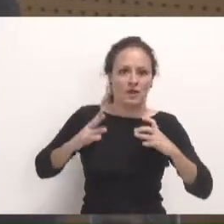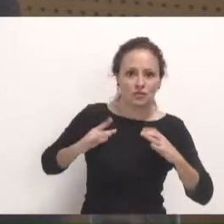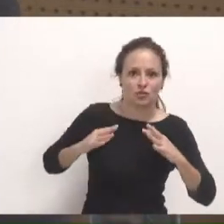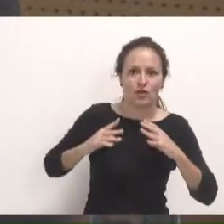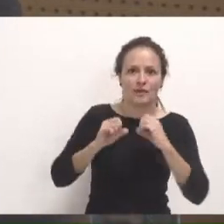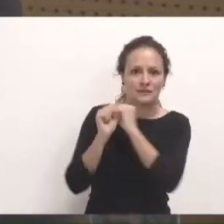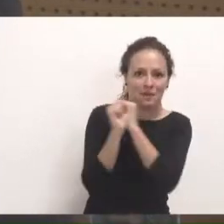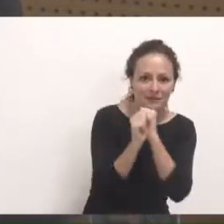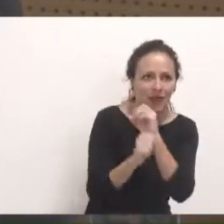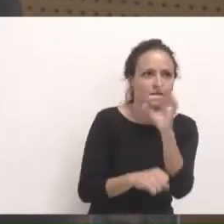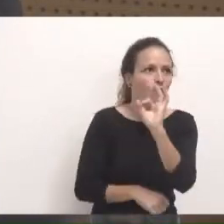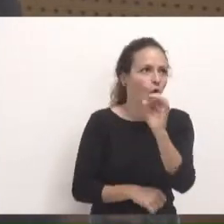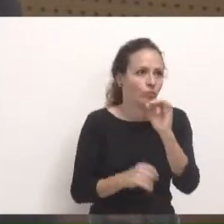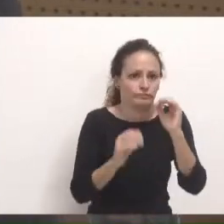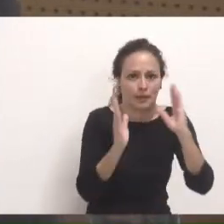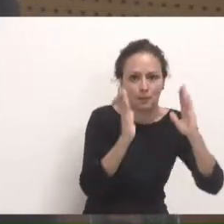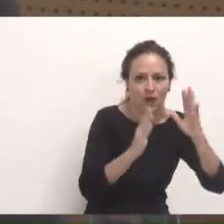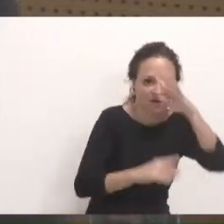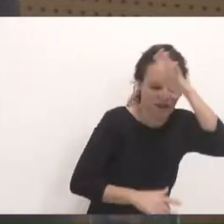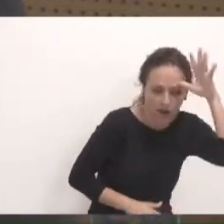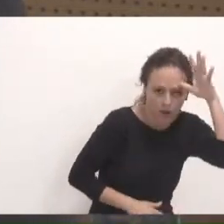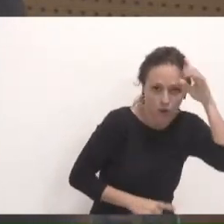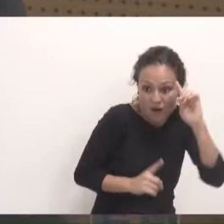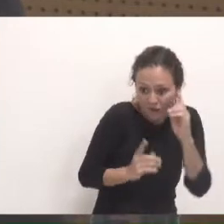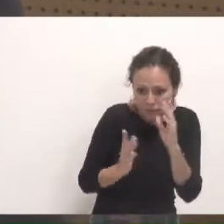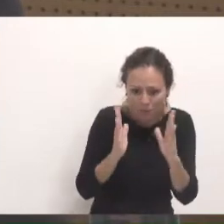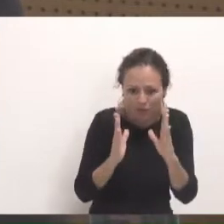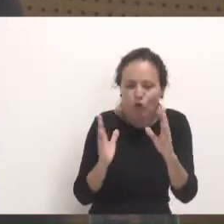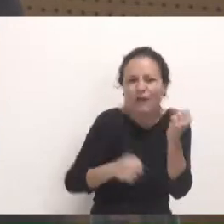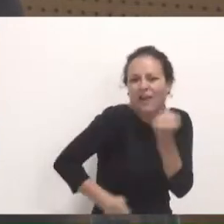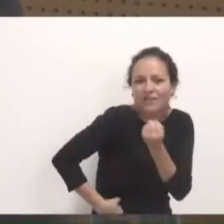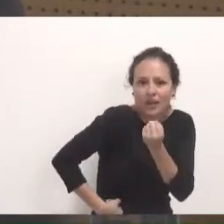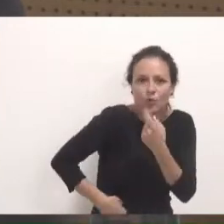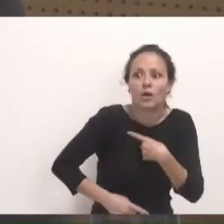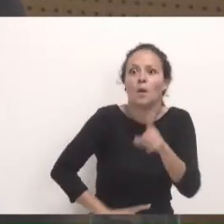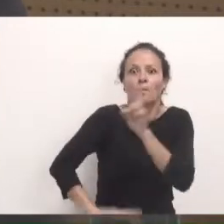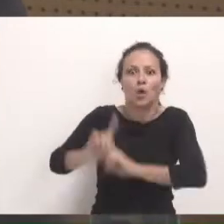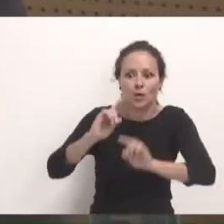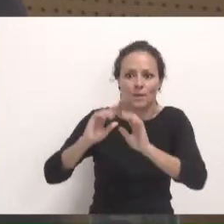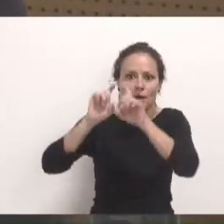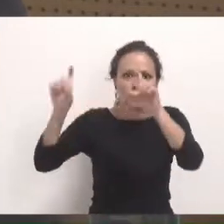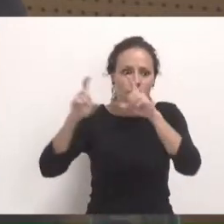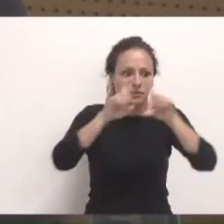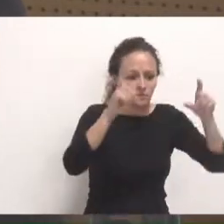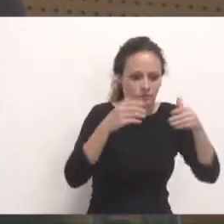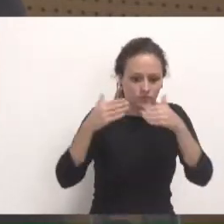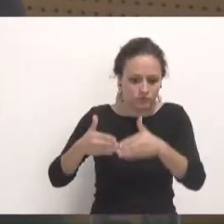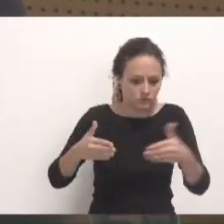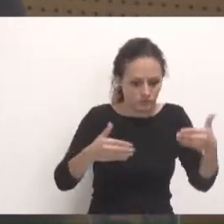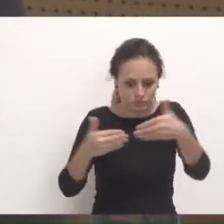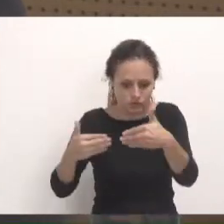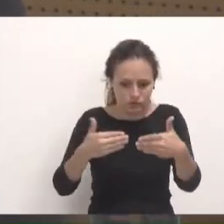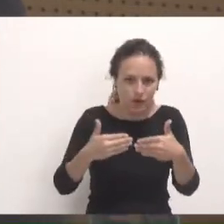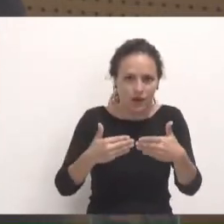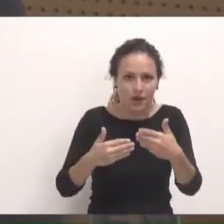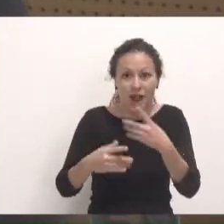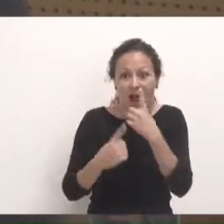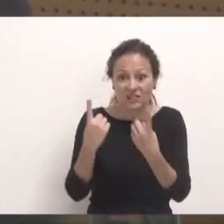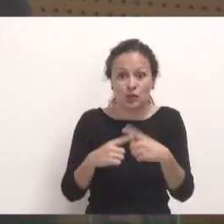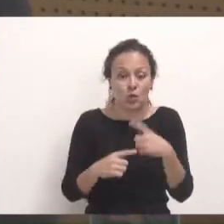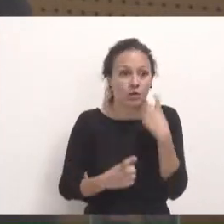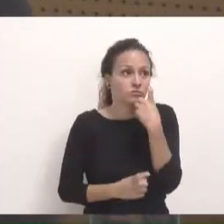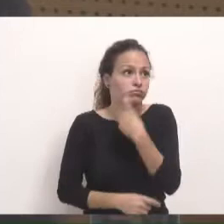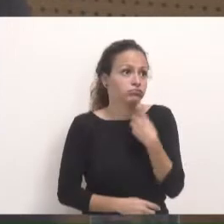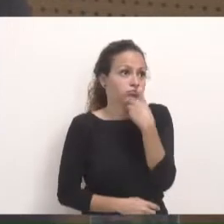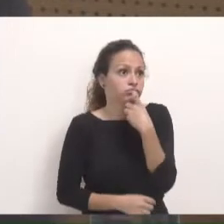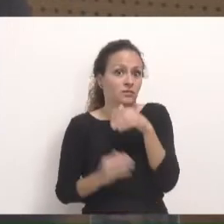Santa, de verano, etcétera, etcétera, de Navidad, se produce efectivamente un problema y un colapso muy grave que lleva a la paradoja de que se tarde más en salir del muelle de los cristianos